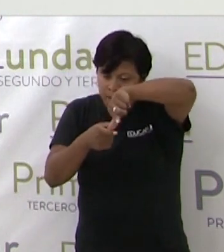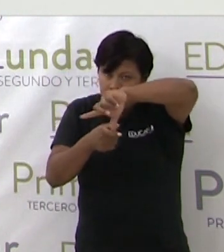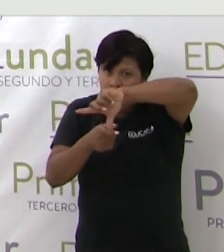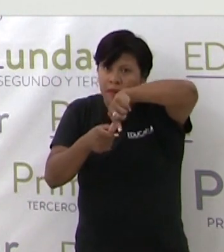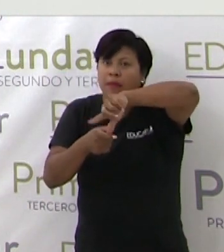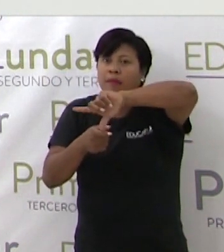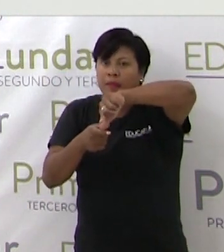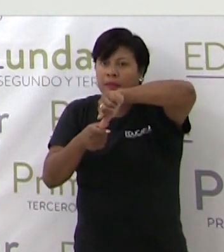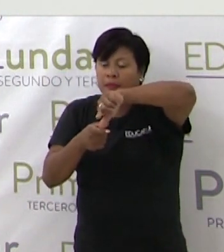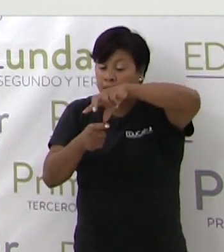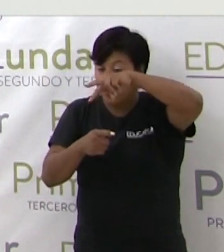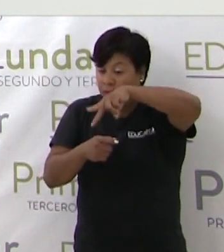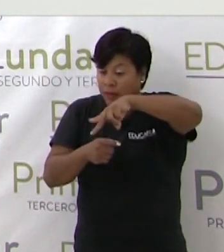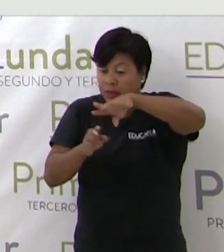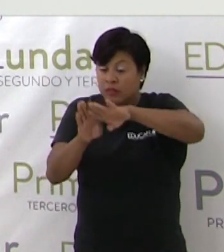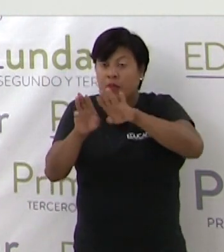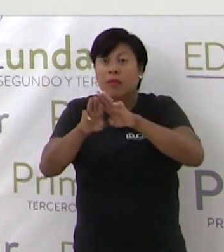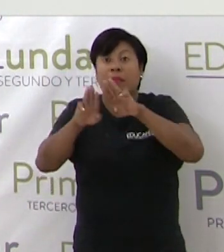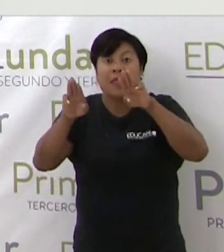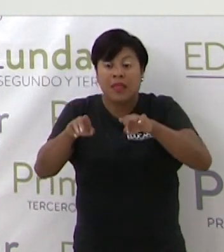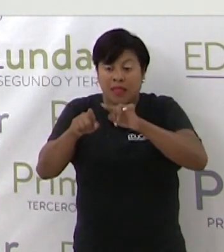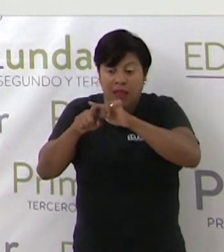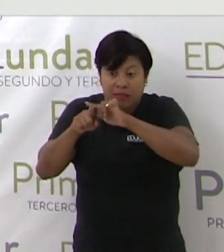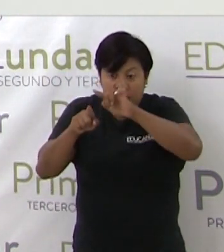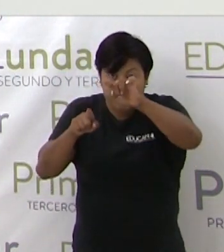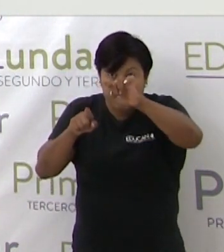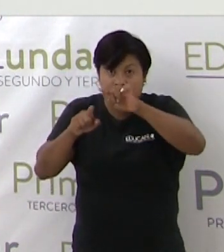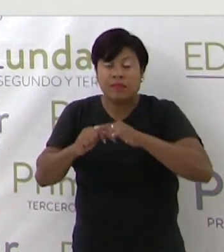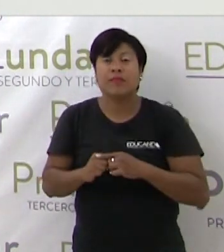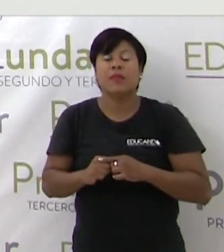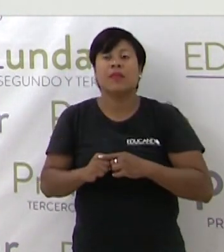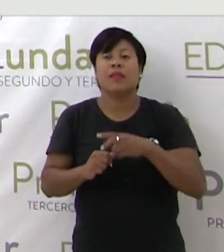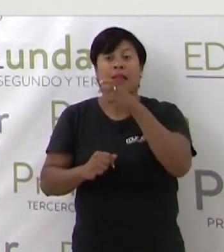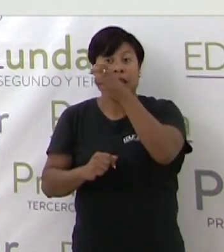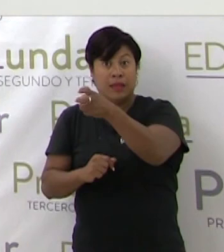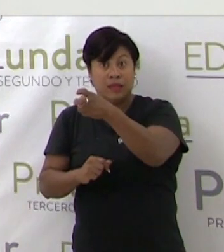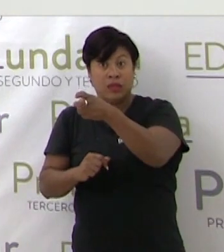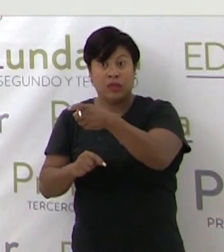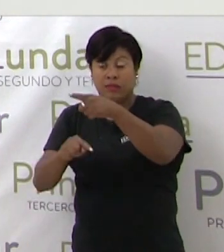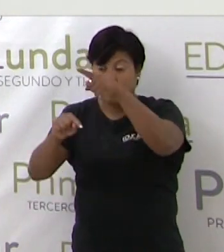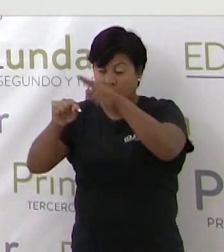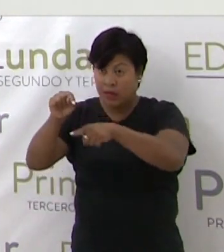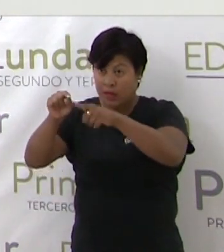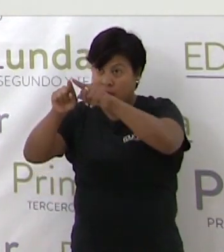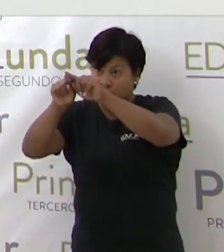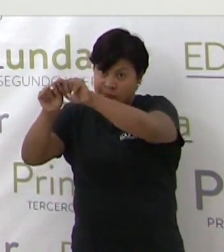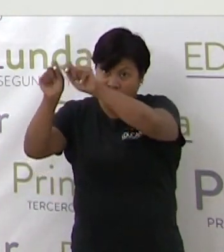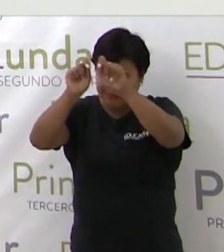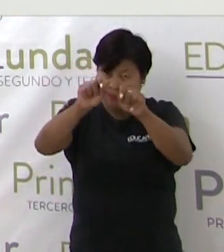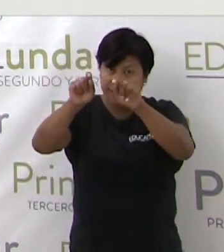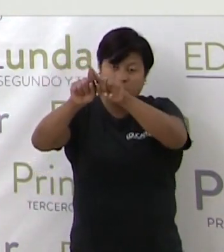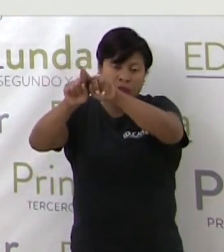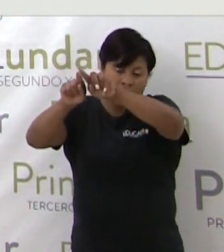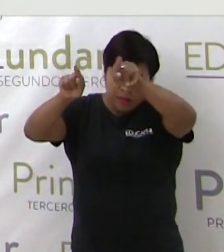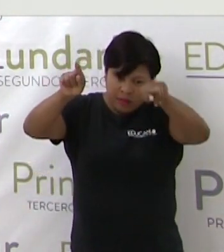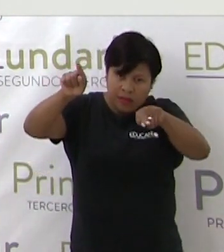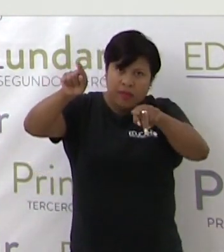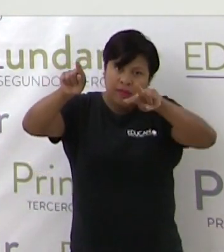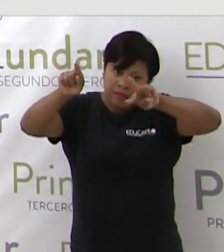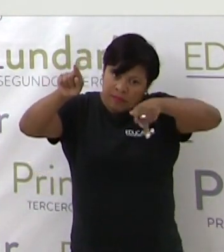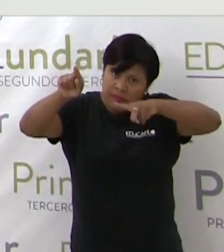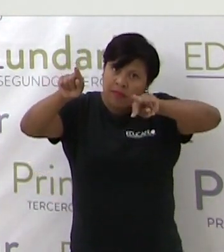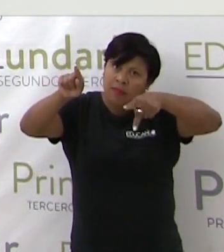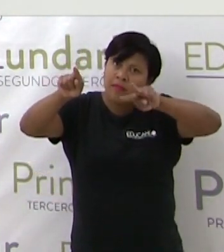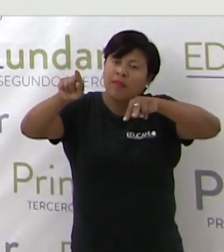el ángulo que localicé con el transportador y de ahí quito el transportador, posiciono